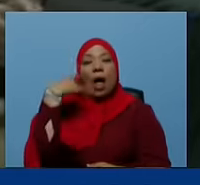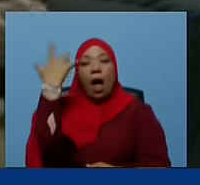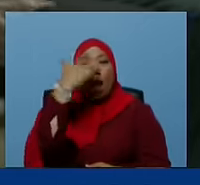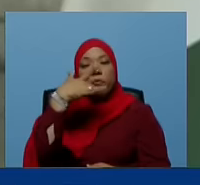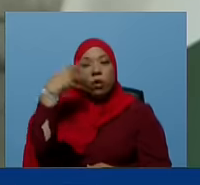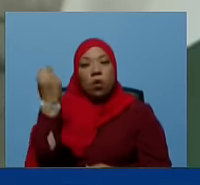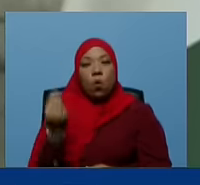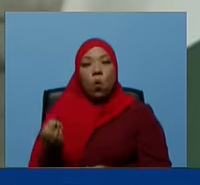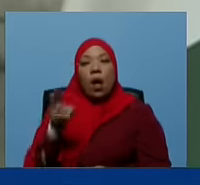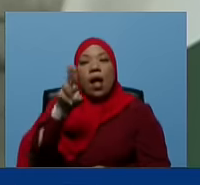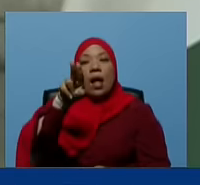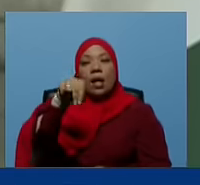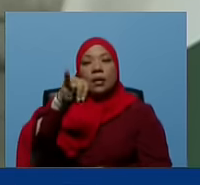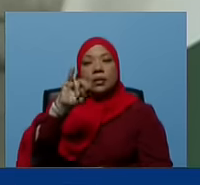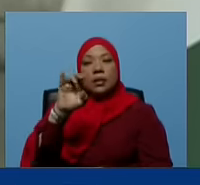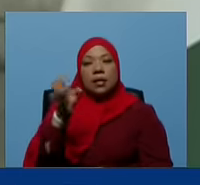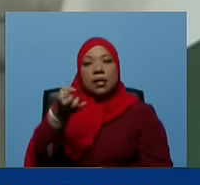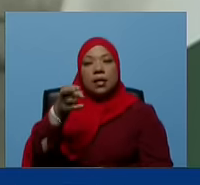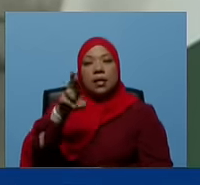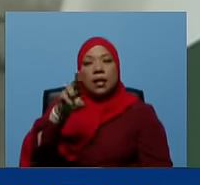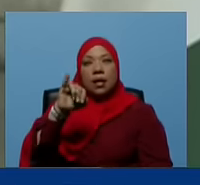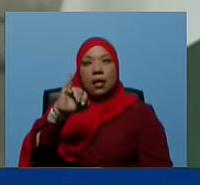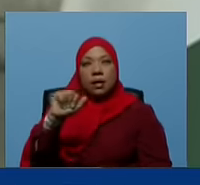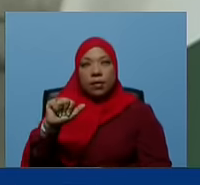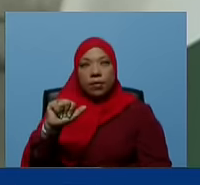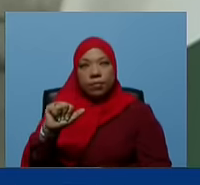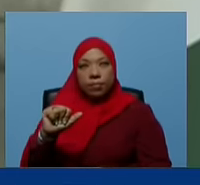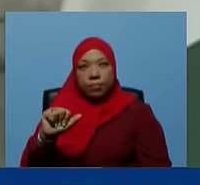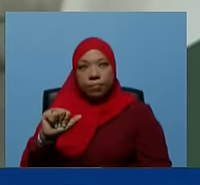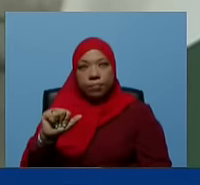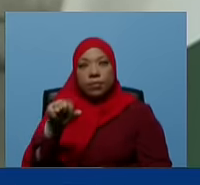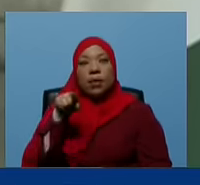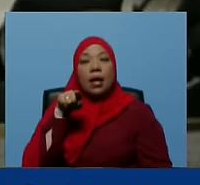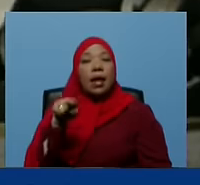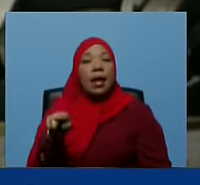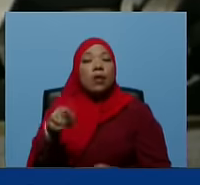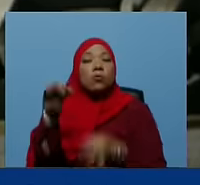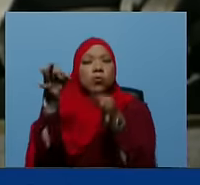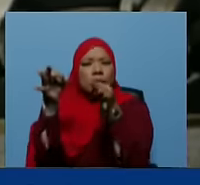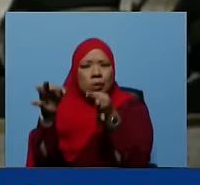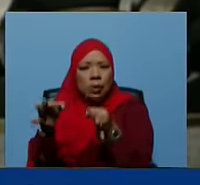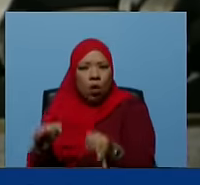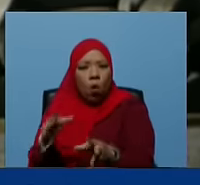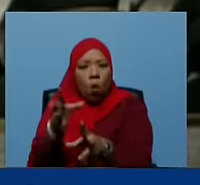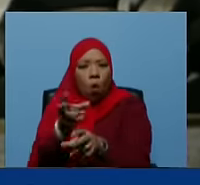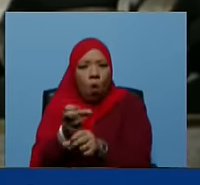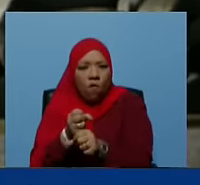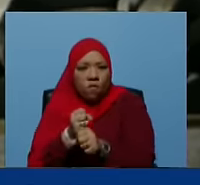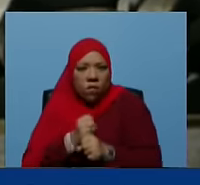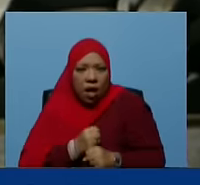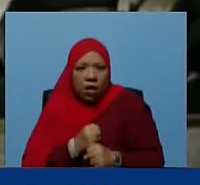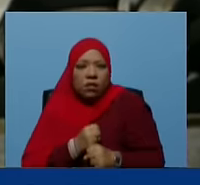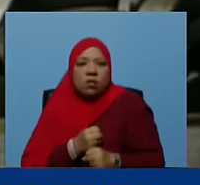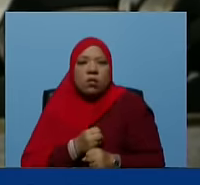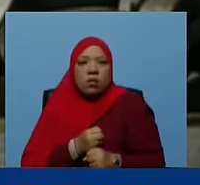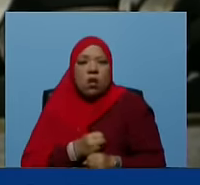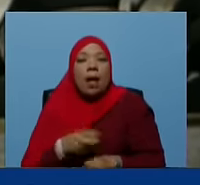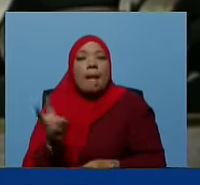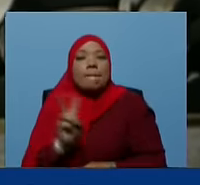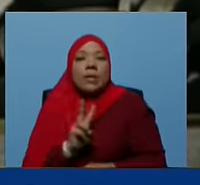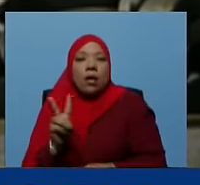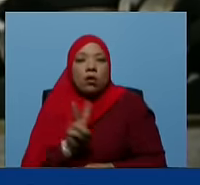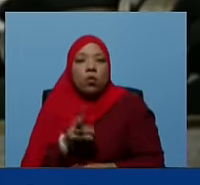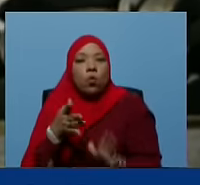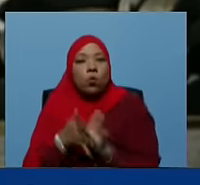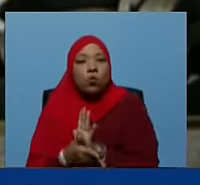nosotros somos socios confiables, seguros, de palabra. Y en Venezuela hay un